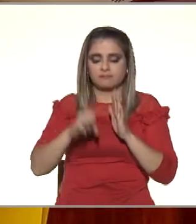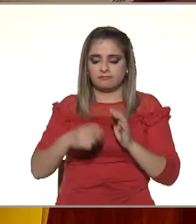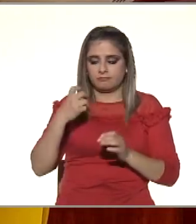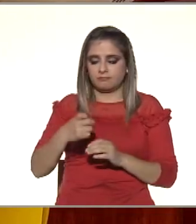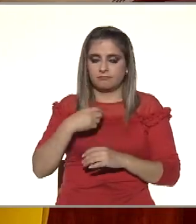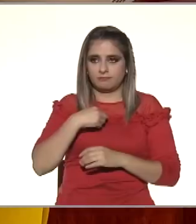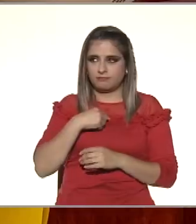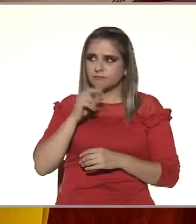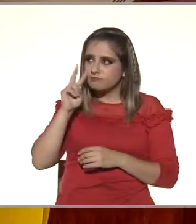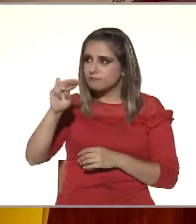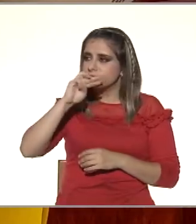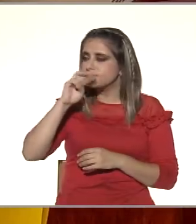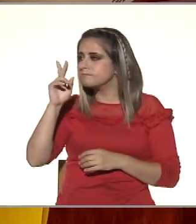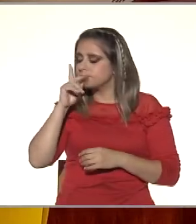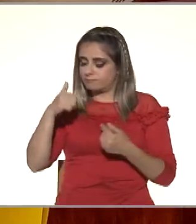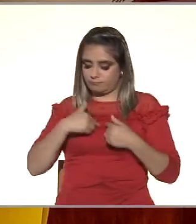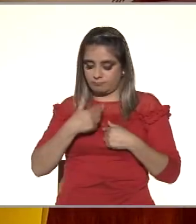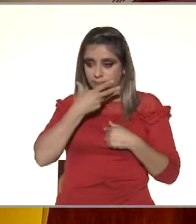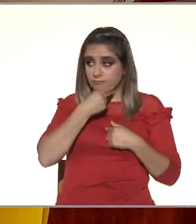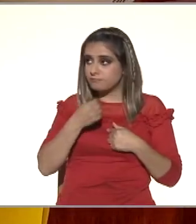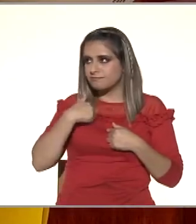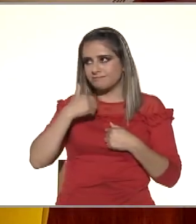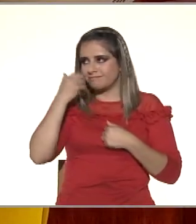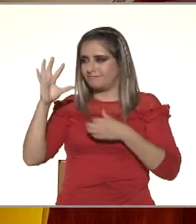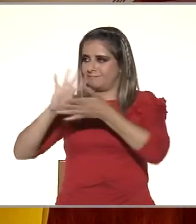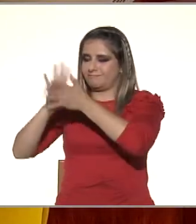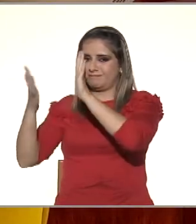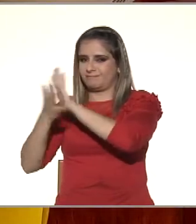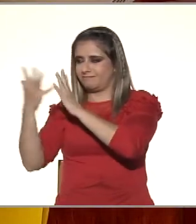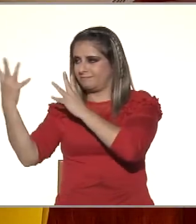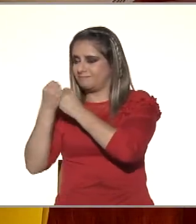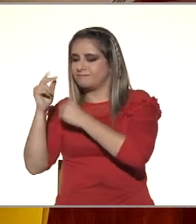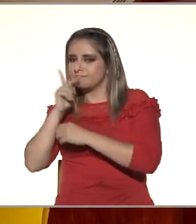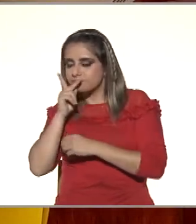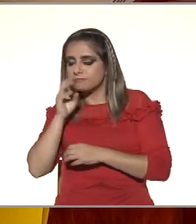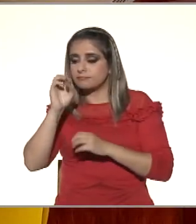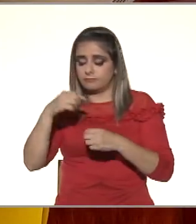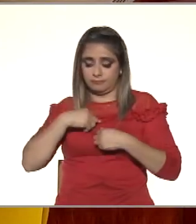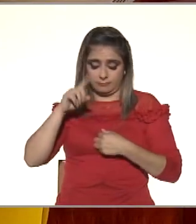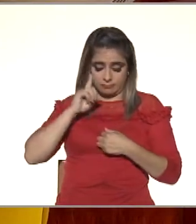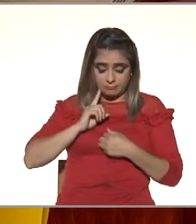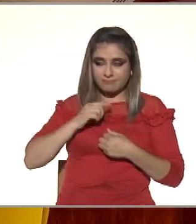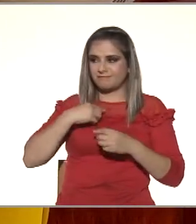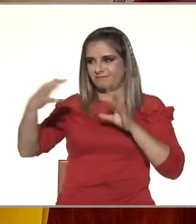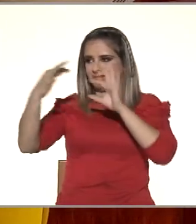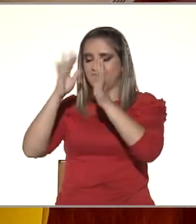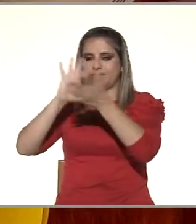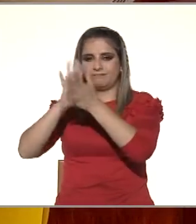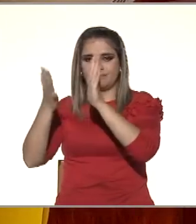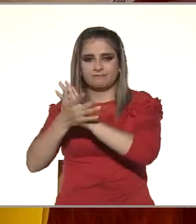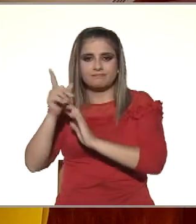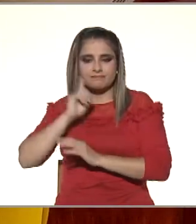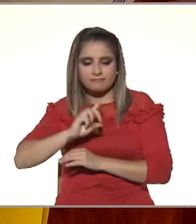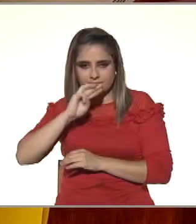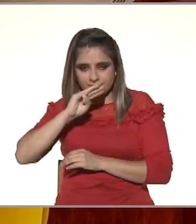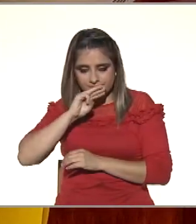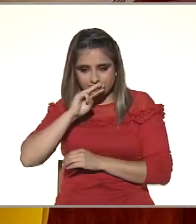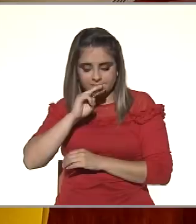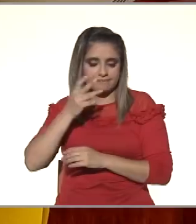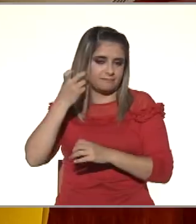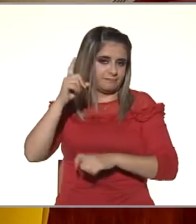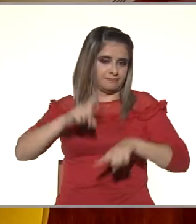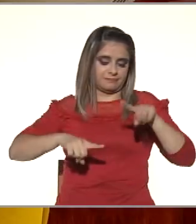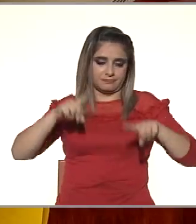género, ¿no? Siempre, es muy común que se generen alianzas por género de los hijos, con el género de los